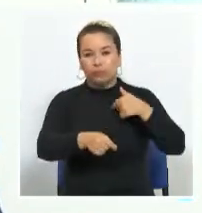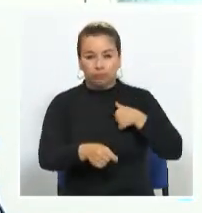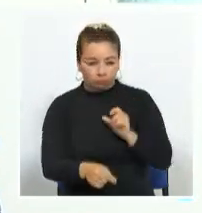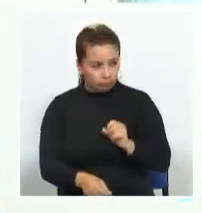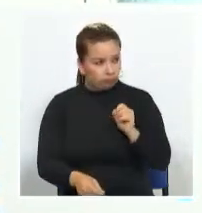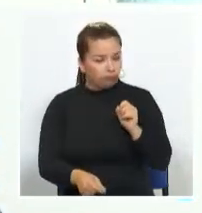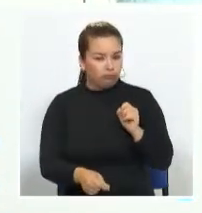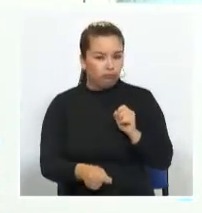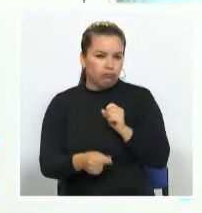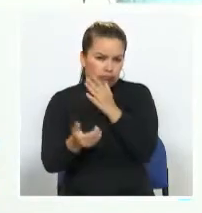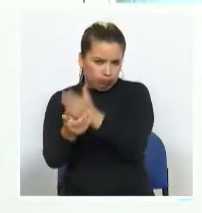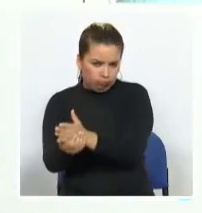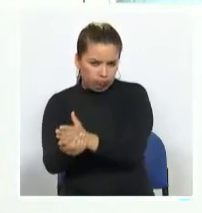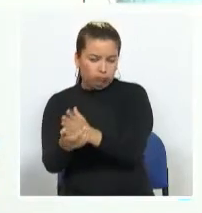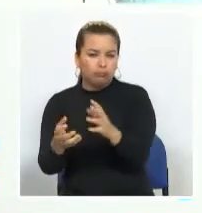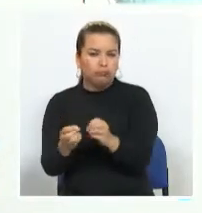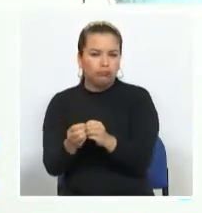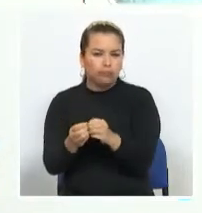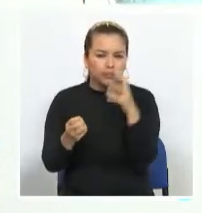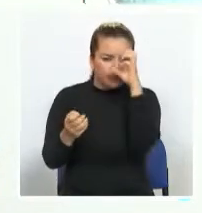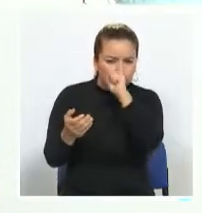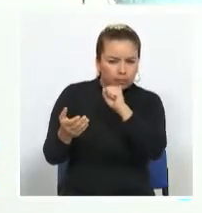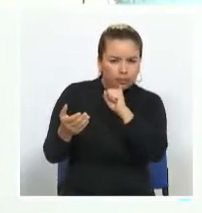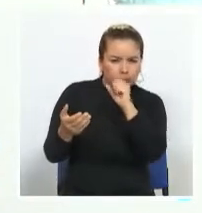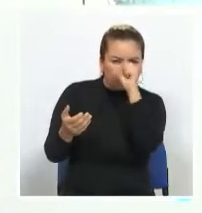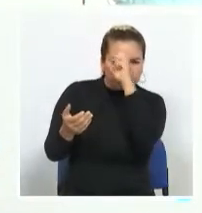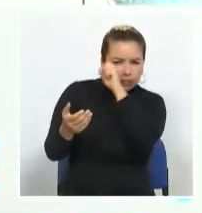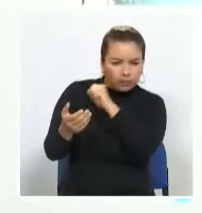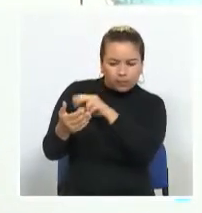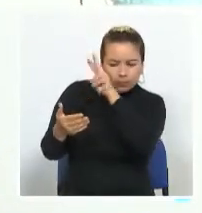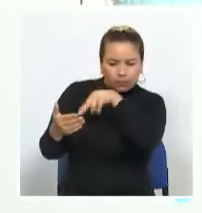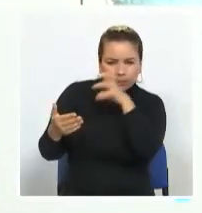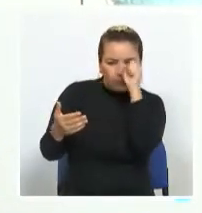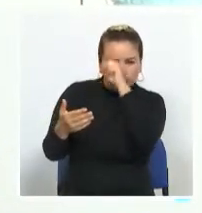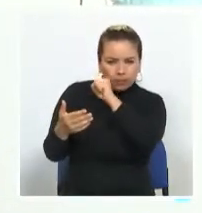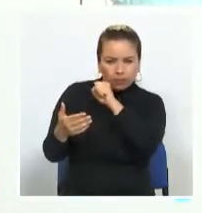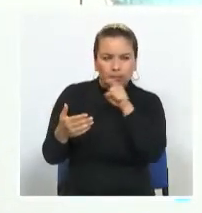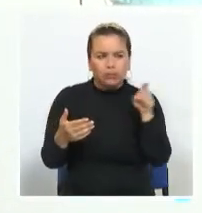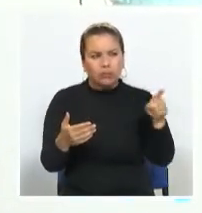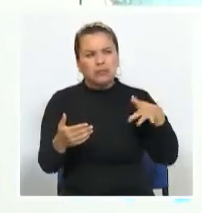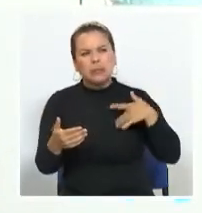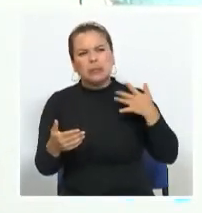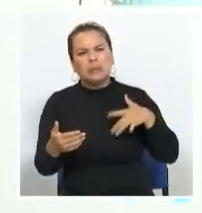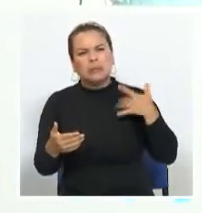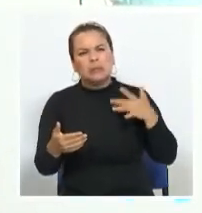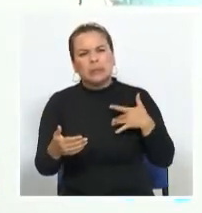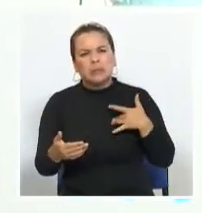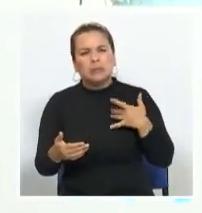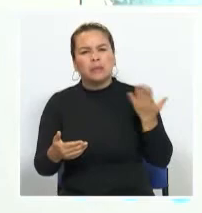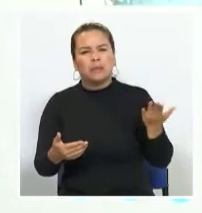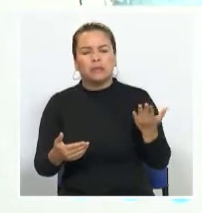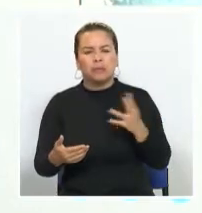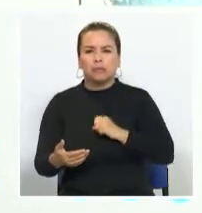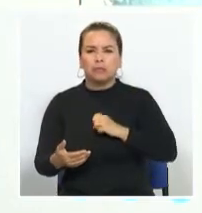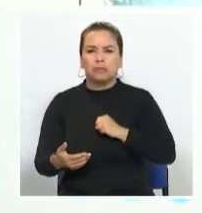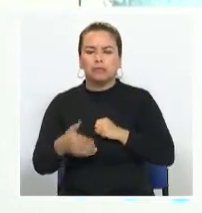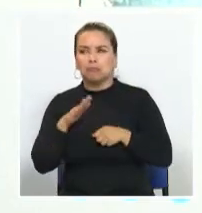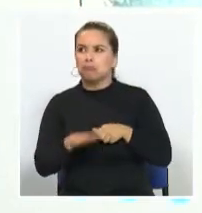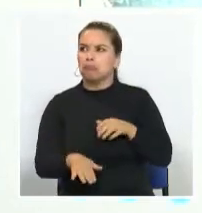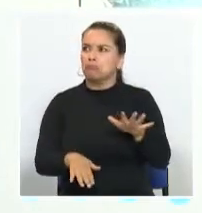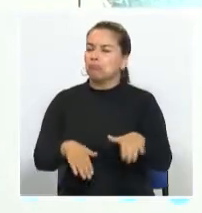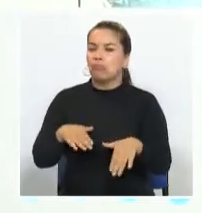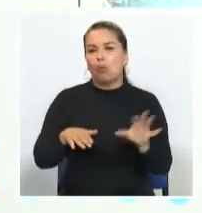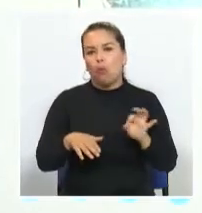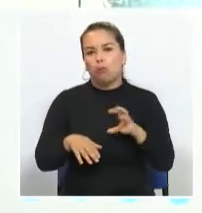y la interpretación de él está basado en lo que se siente en el momento de la realización del examen. Es un examen